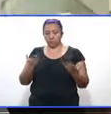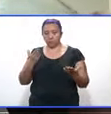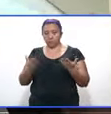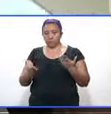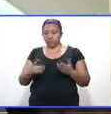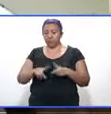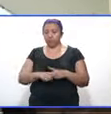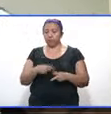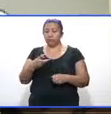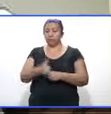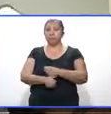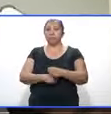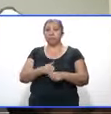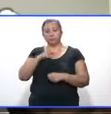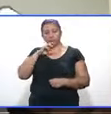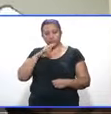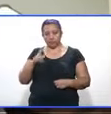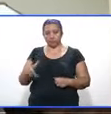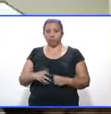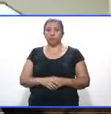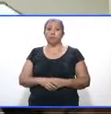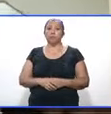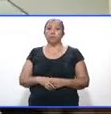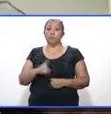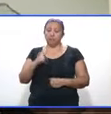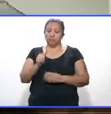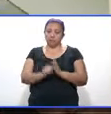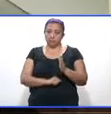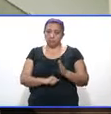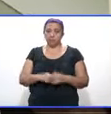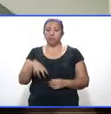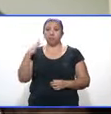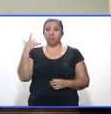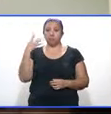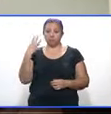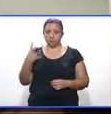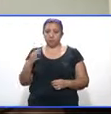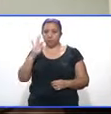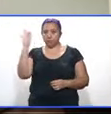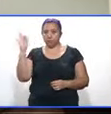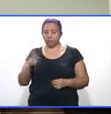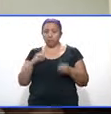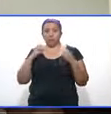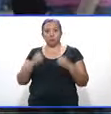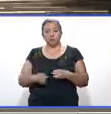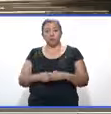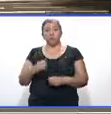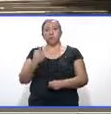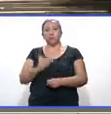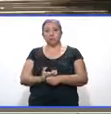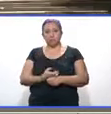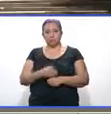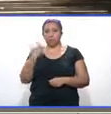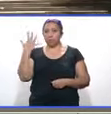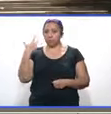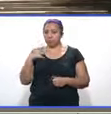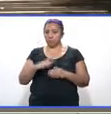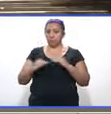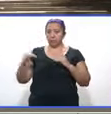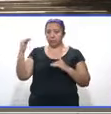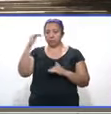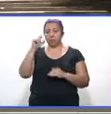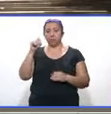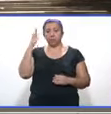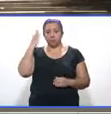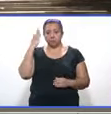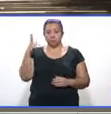el inicio de este año fue mejor, pues en el primer mes la cifra fue de 54% de ocupación en el estado, 10 puntos más que en el